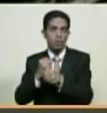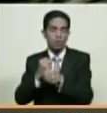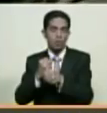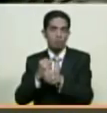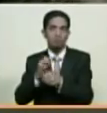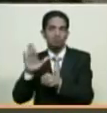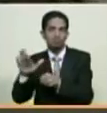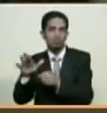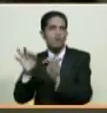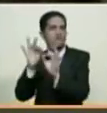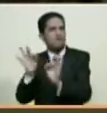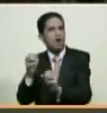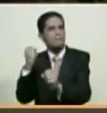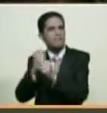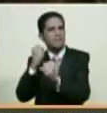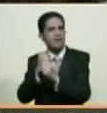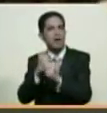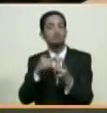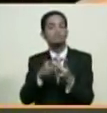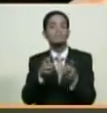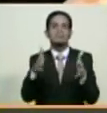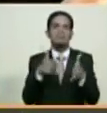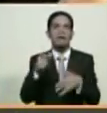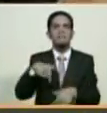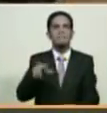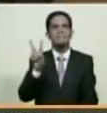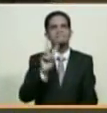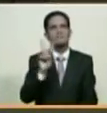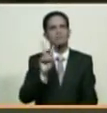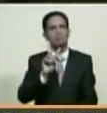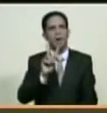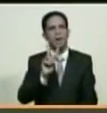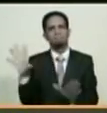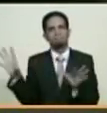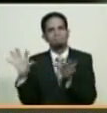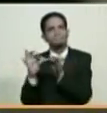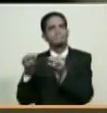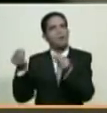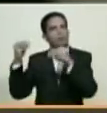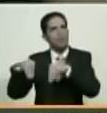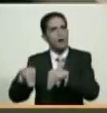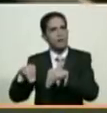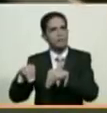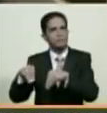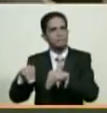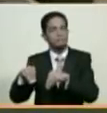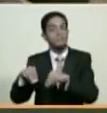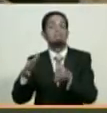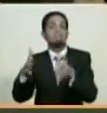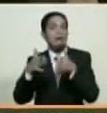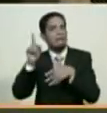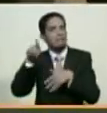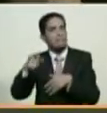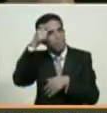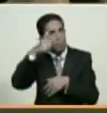es su vía de acción económica, y gana la República Bolivariana de Venezuela, gana el pueblo de